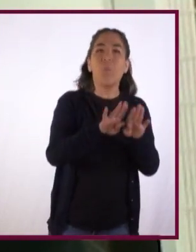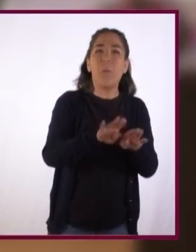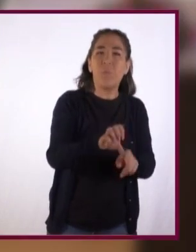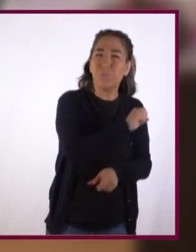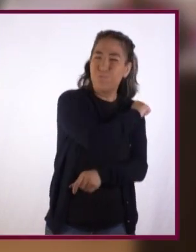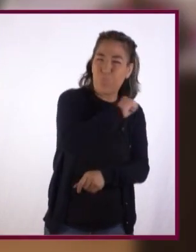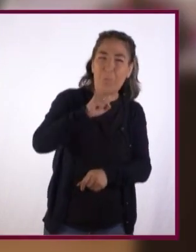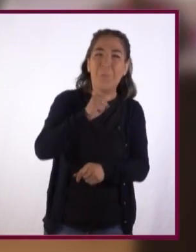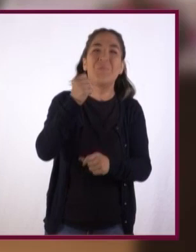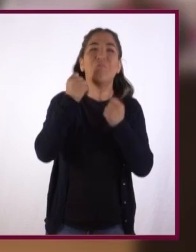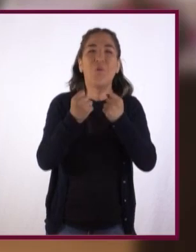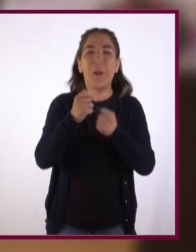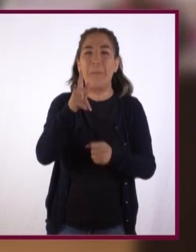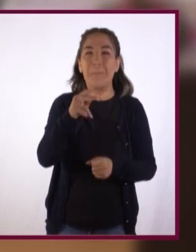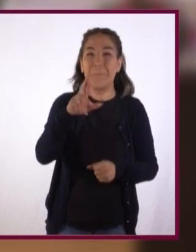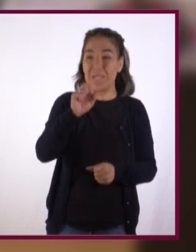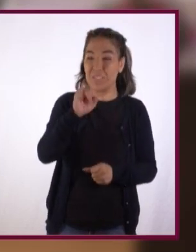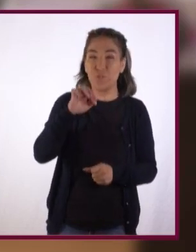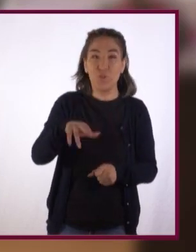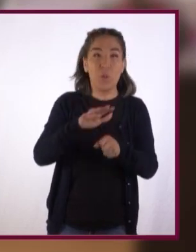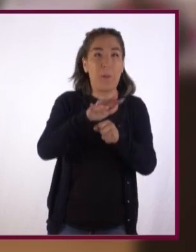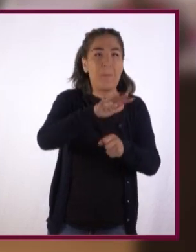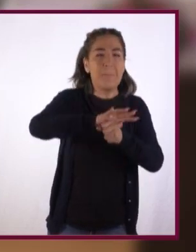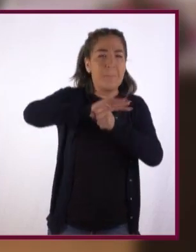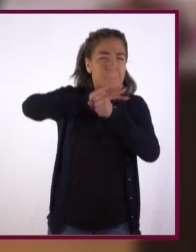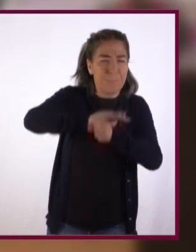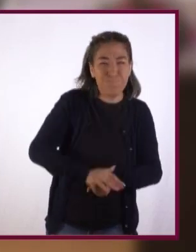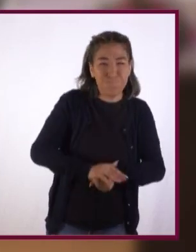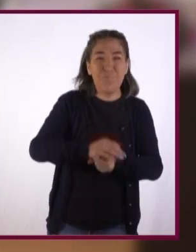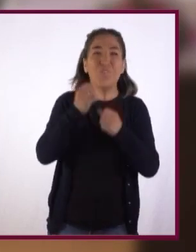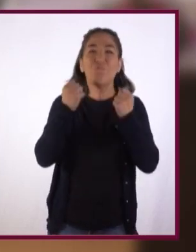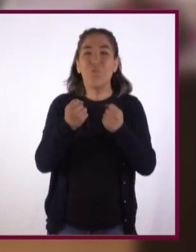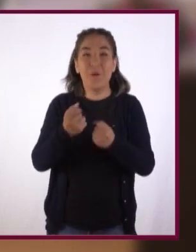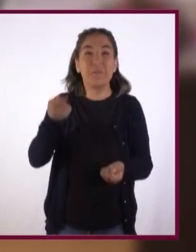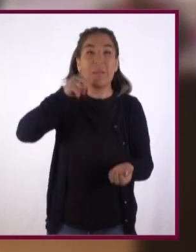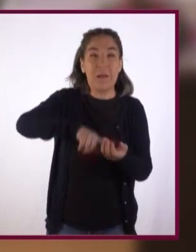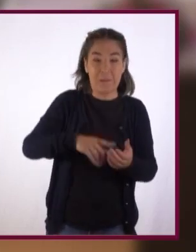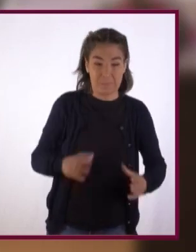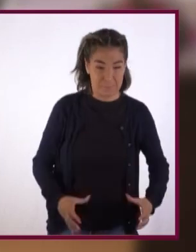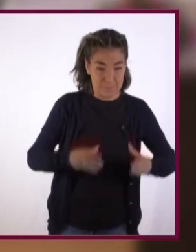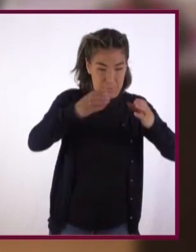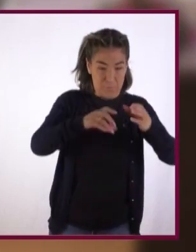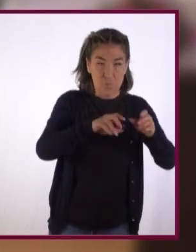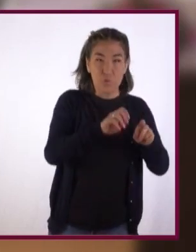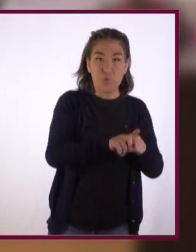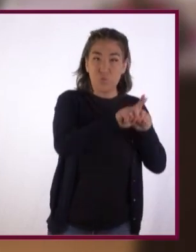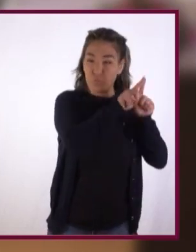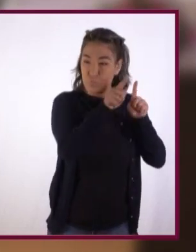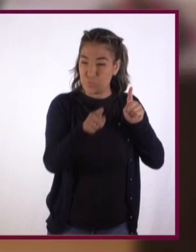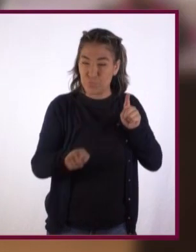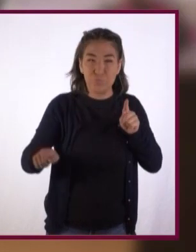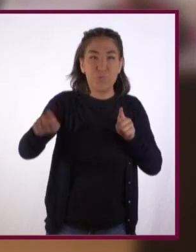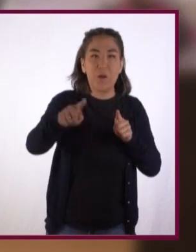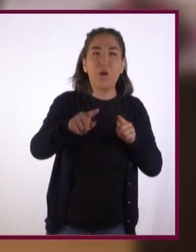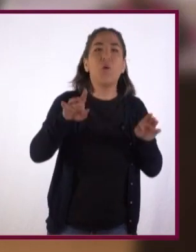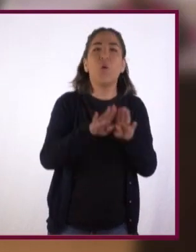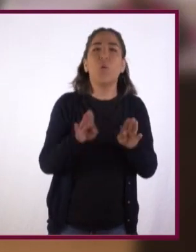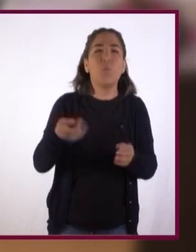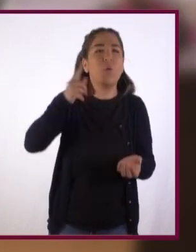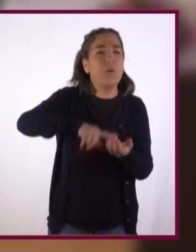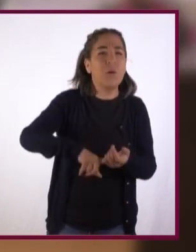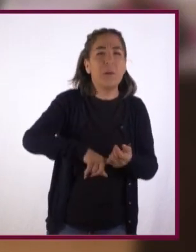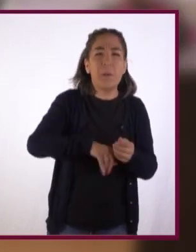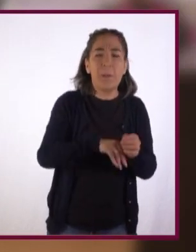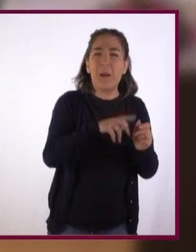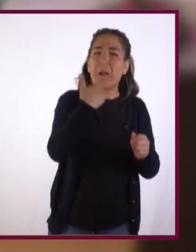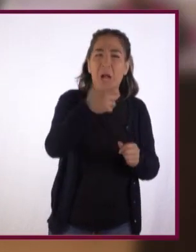presión. Una vez que sale del sistema, ya sea del tanque o de la tubería, y llega a una presión, digamos,